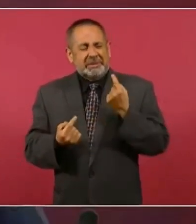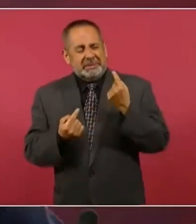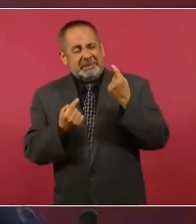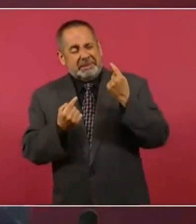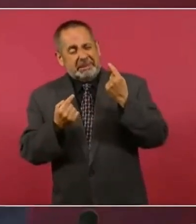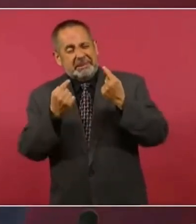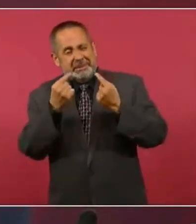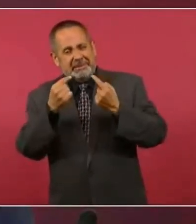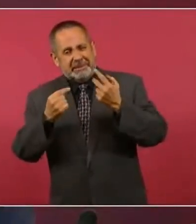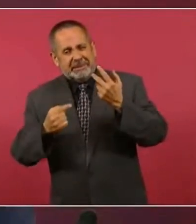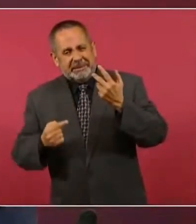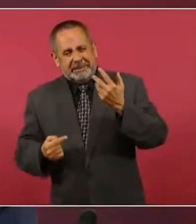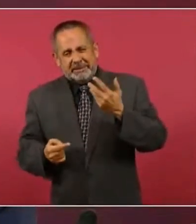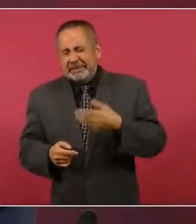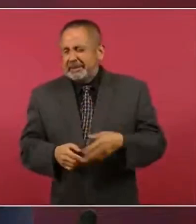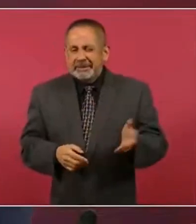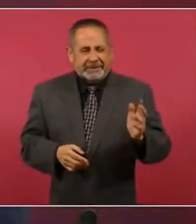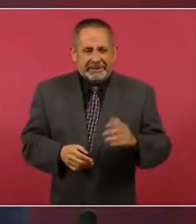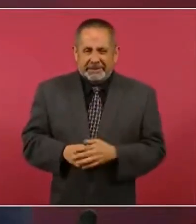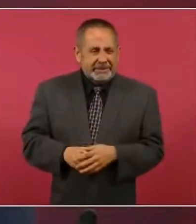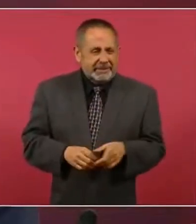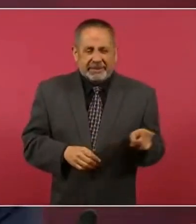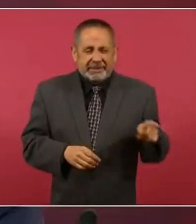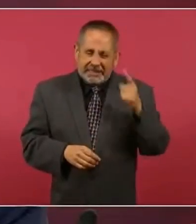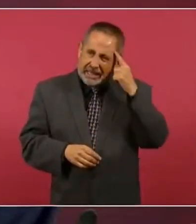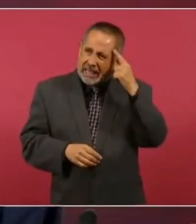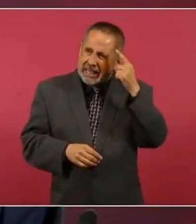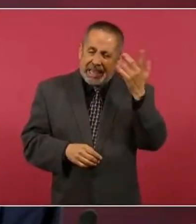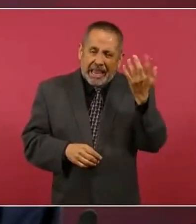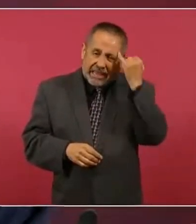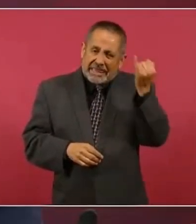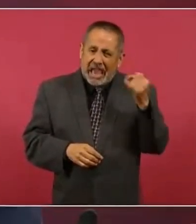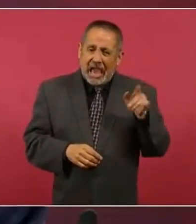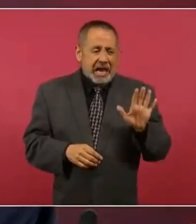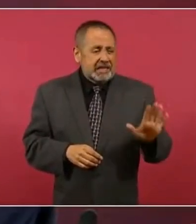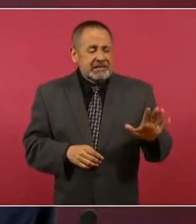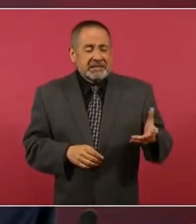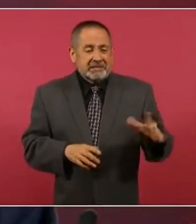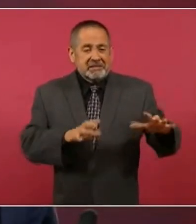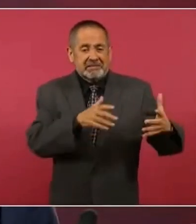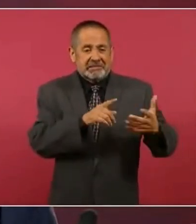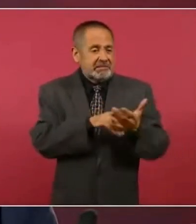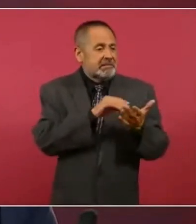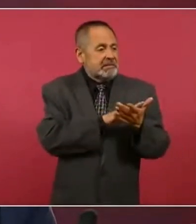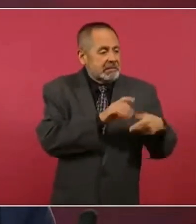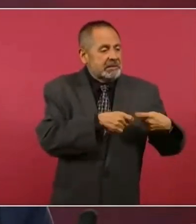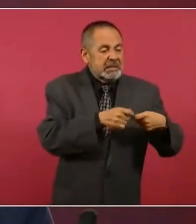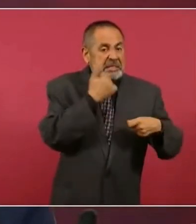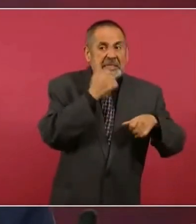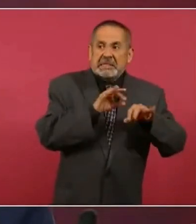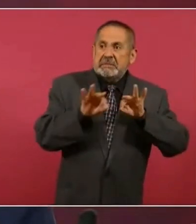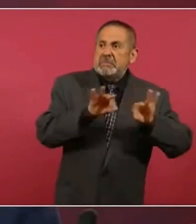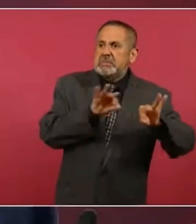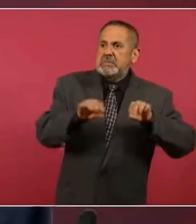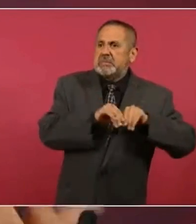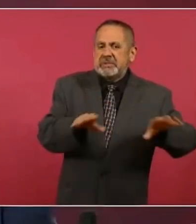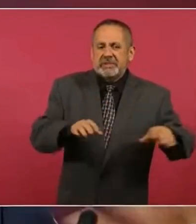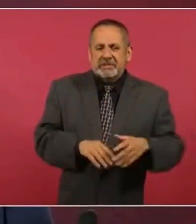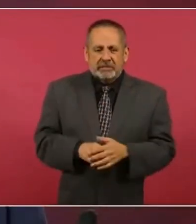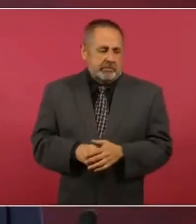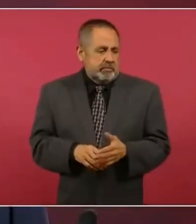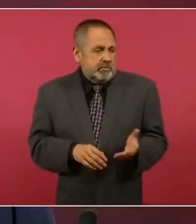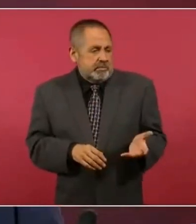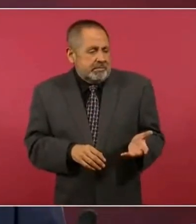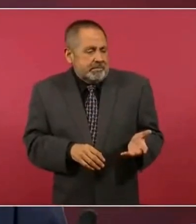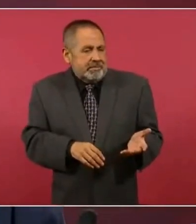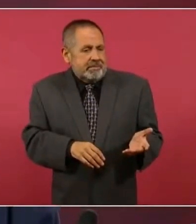Ya tienen esa idea. Es una consigna, además, así es